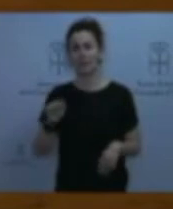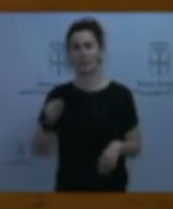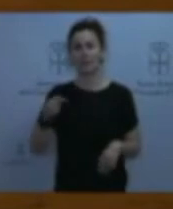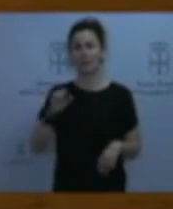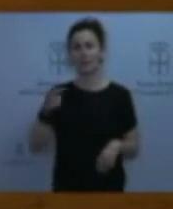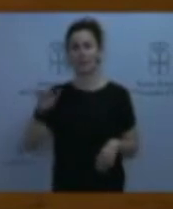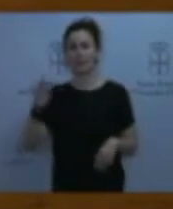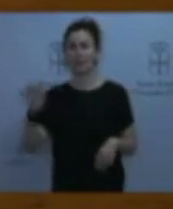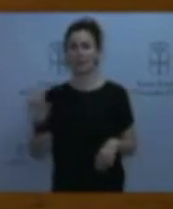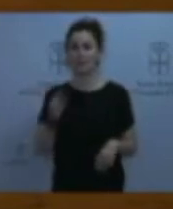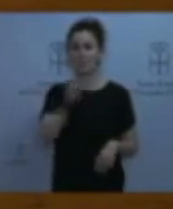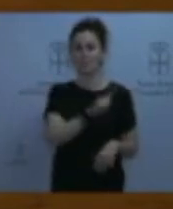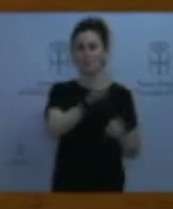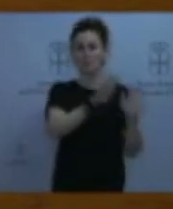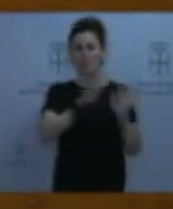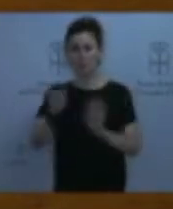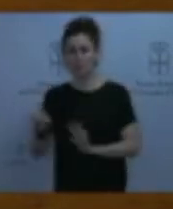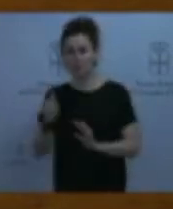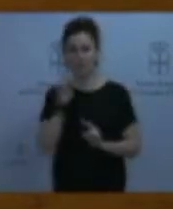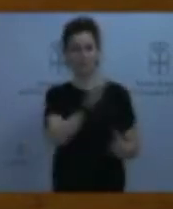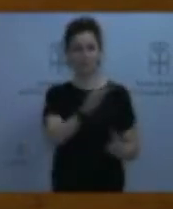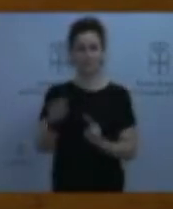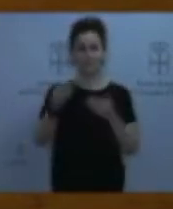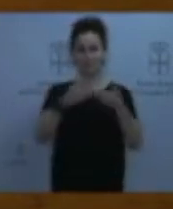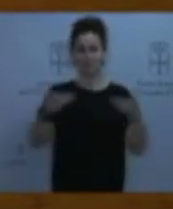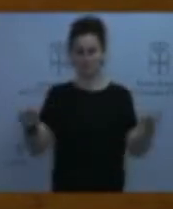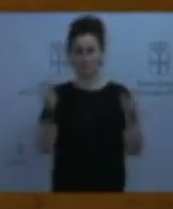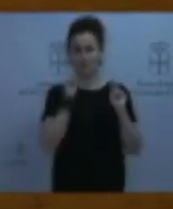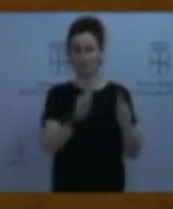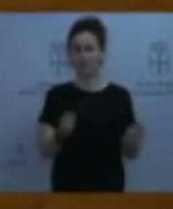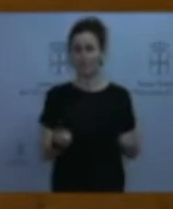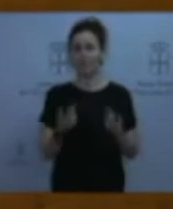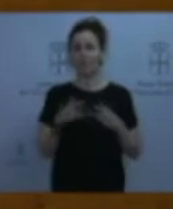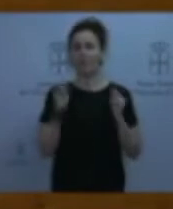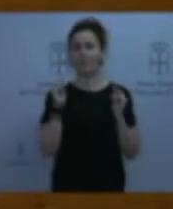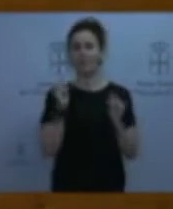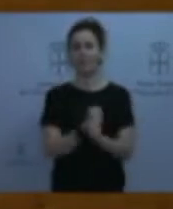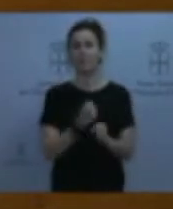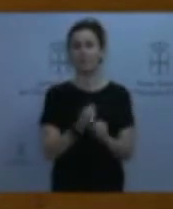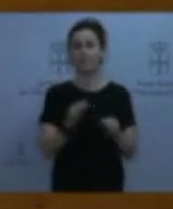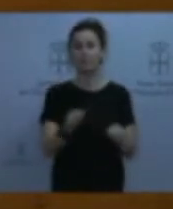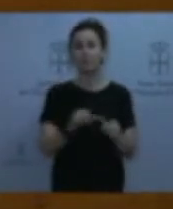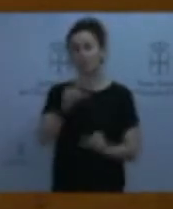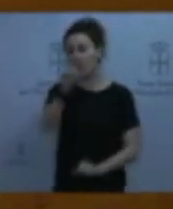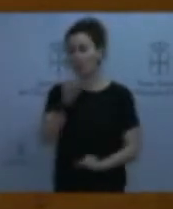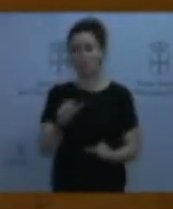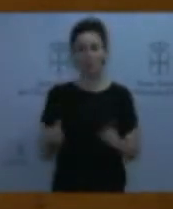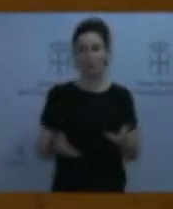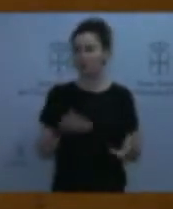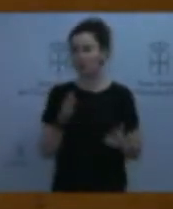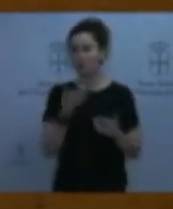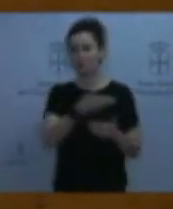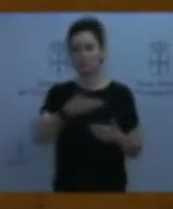pues lo vemos en las exposiciones, lo vemos en la pérdida de actividad, el propio apoyo al Festival de Cine en Gijón, las